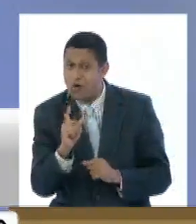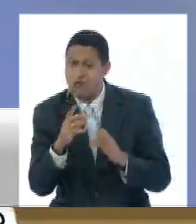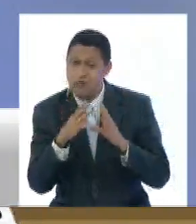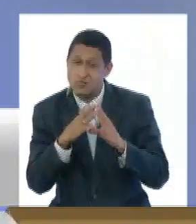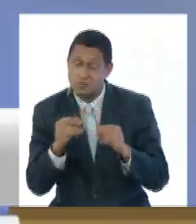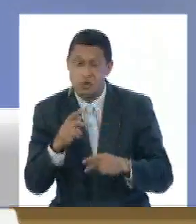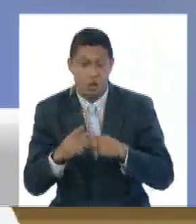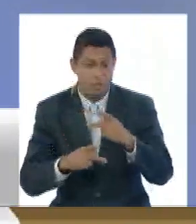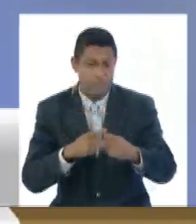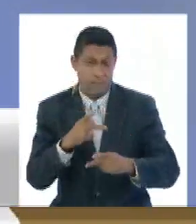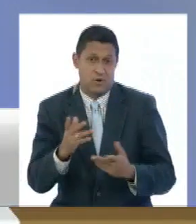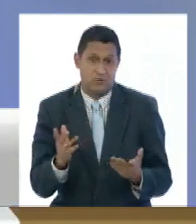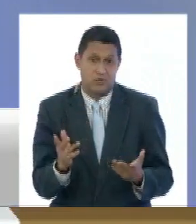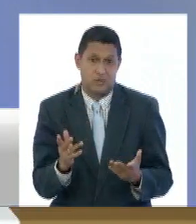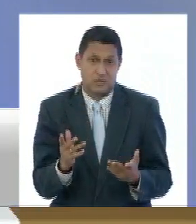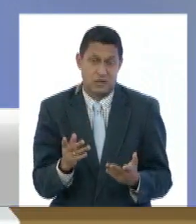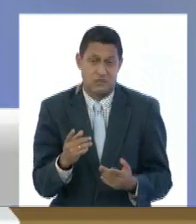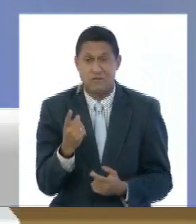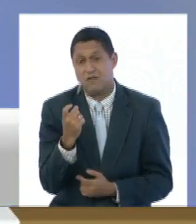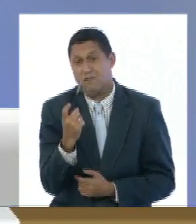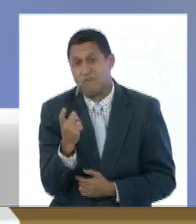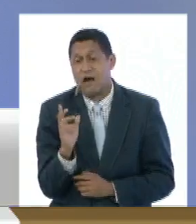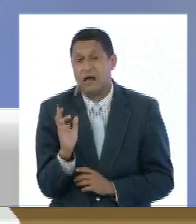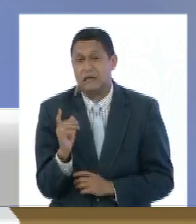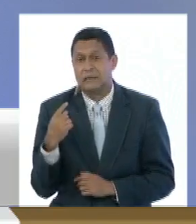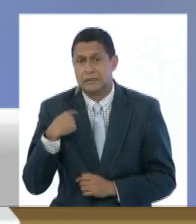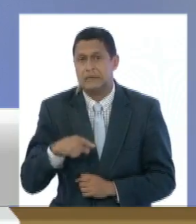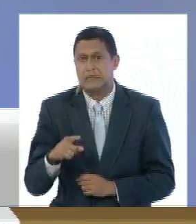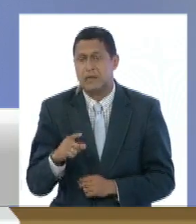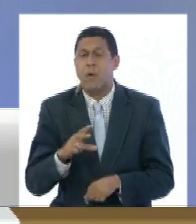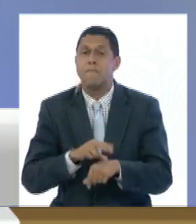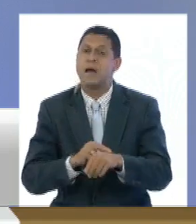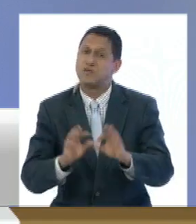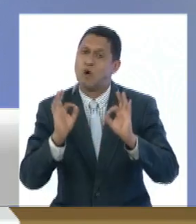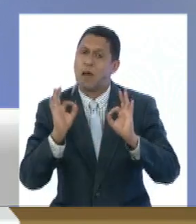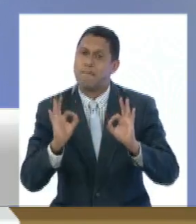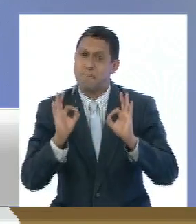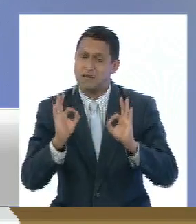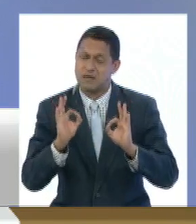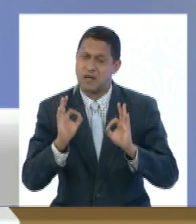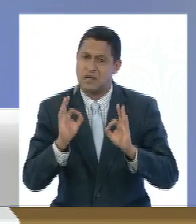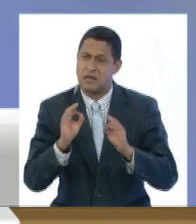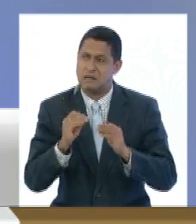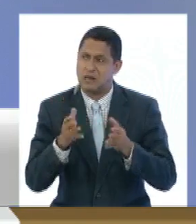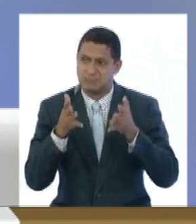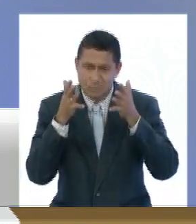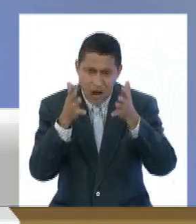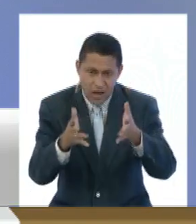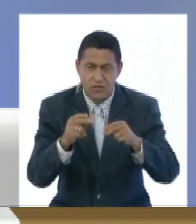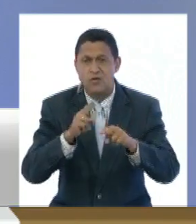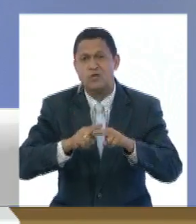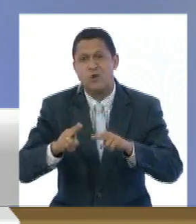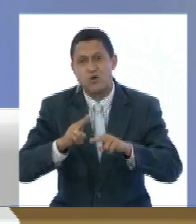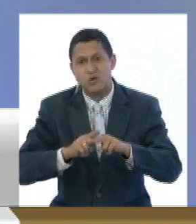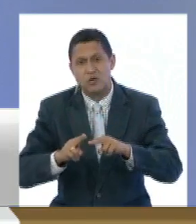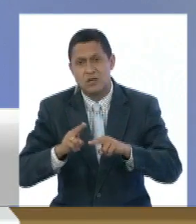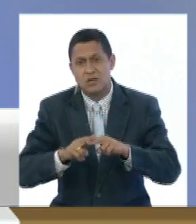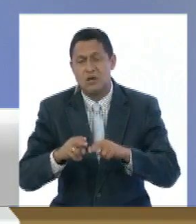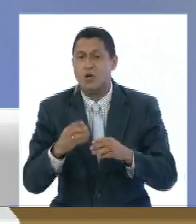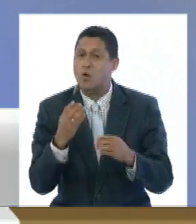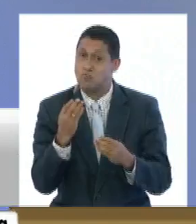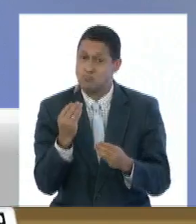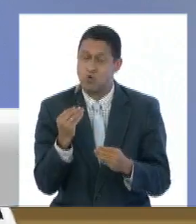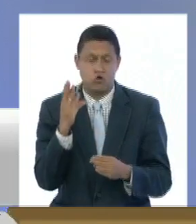en este proceso hay deficiencias. Aún tenemos especialistas dispuestos a la atención de estos niños con